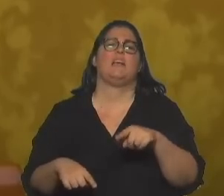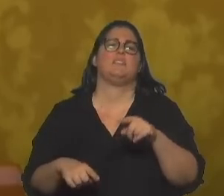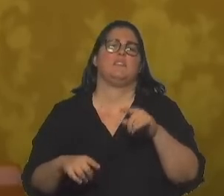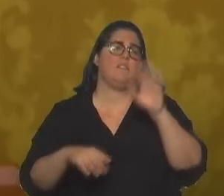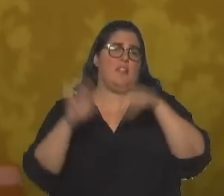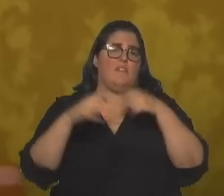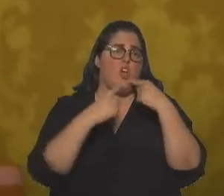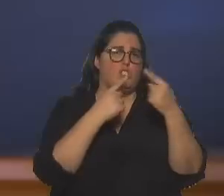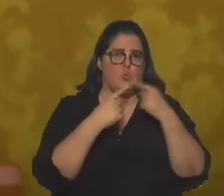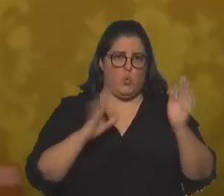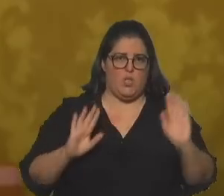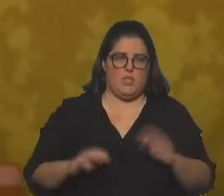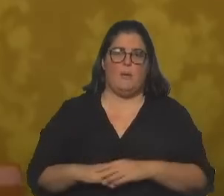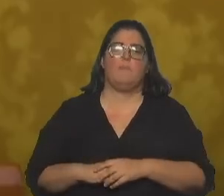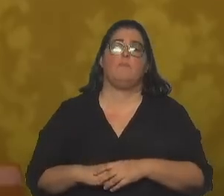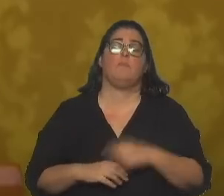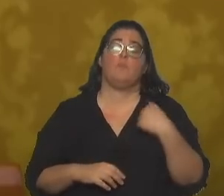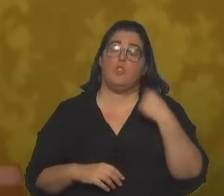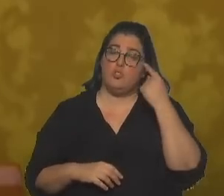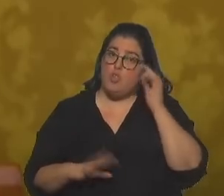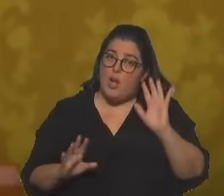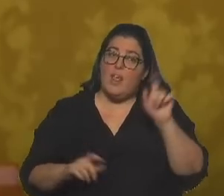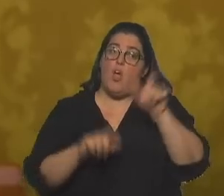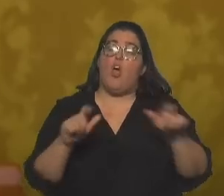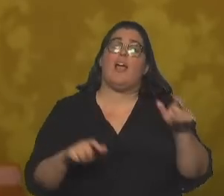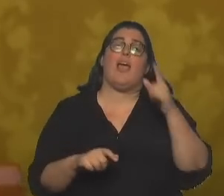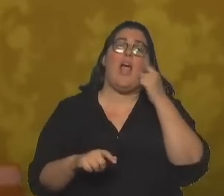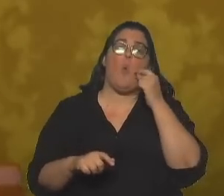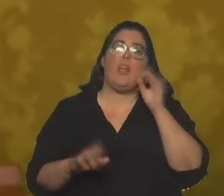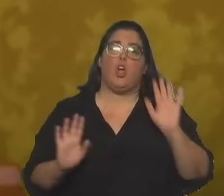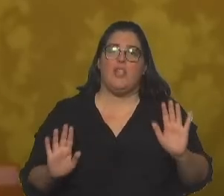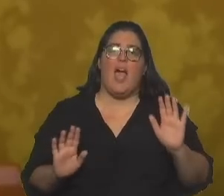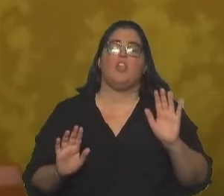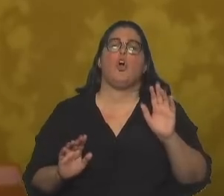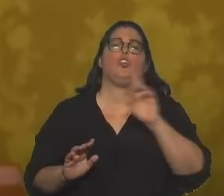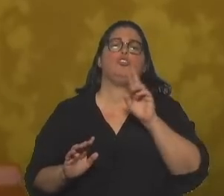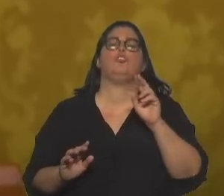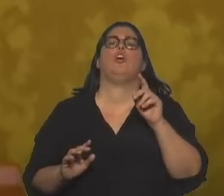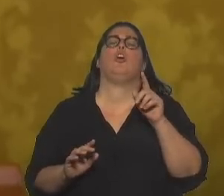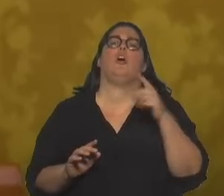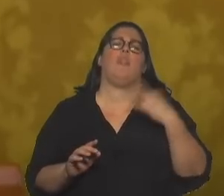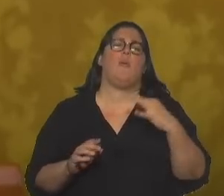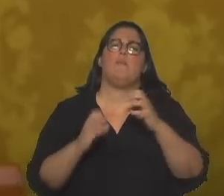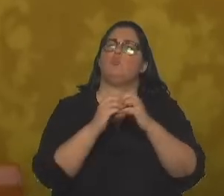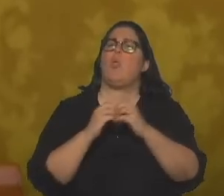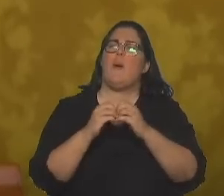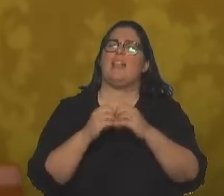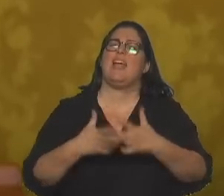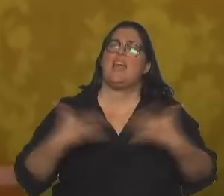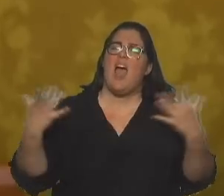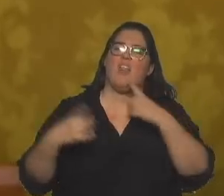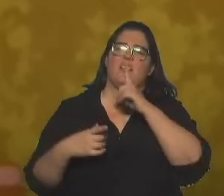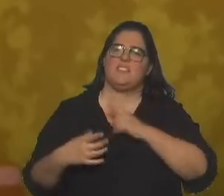consideración en el referéndum. Pero creo que los ecuatorianos debemos darnos un debate amplio y